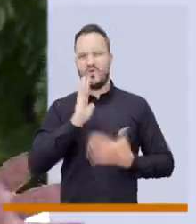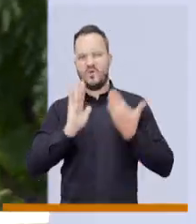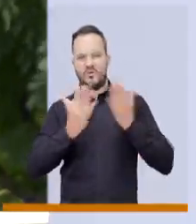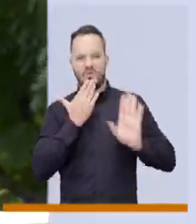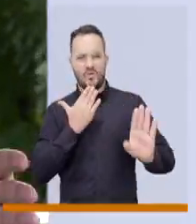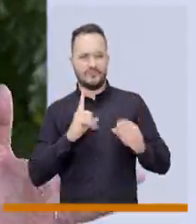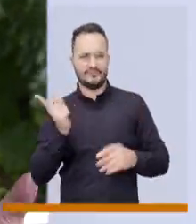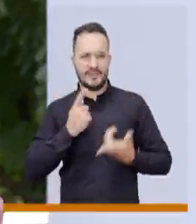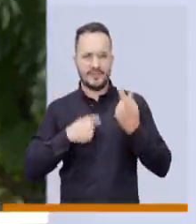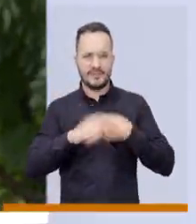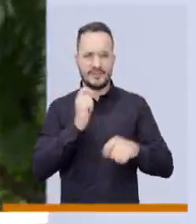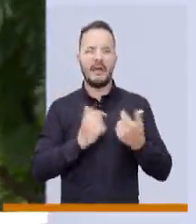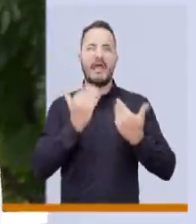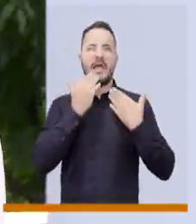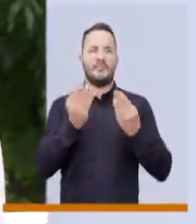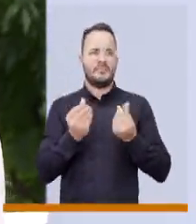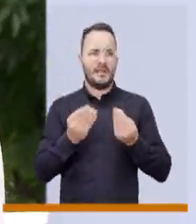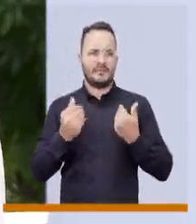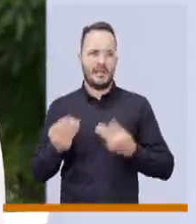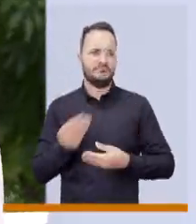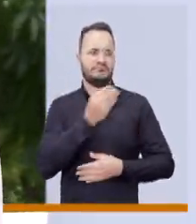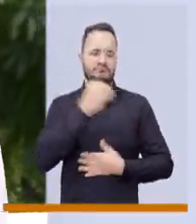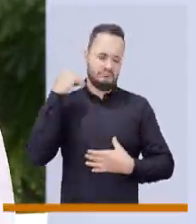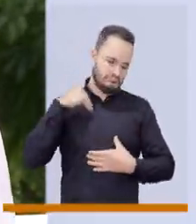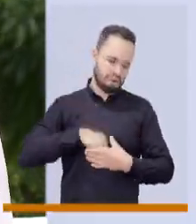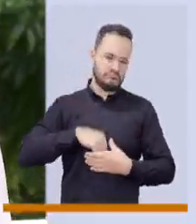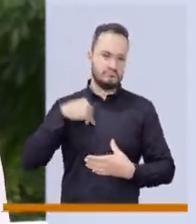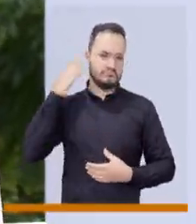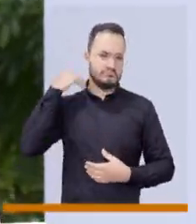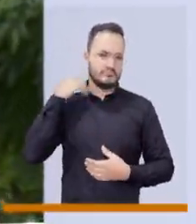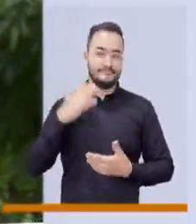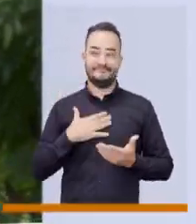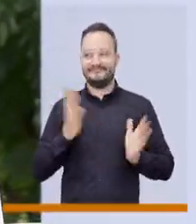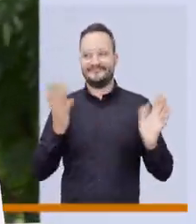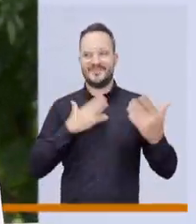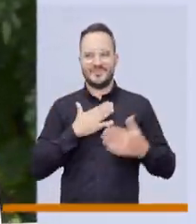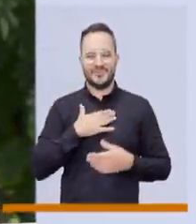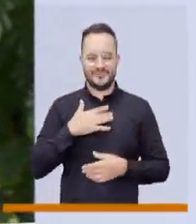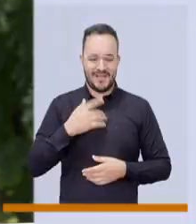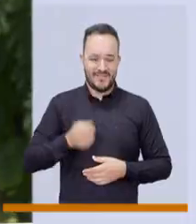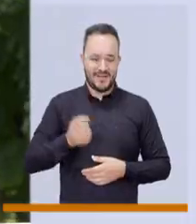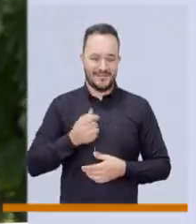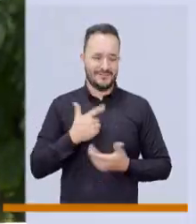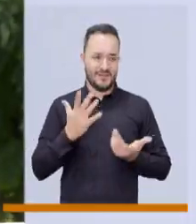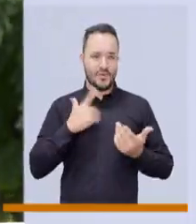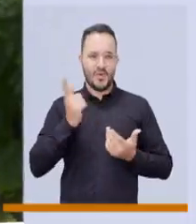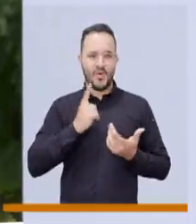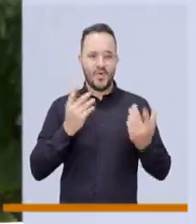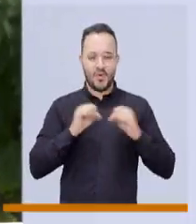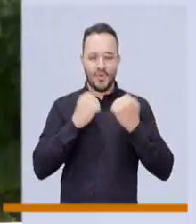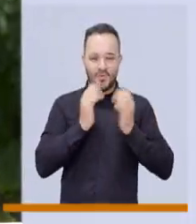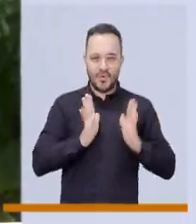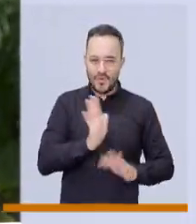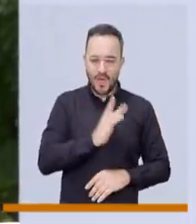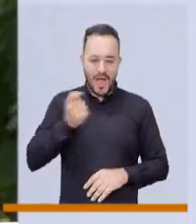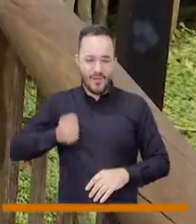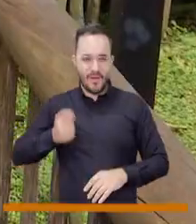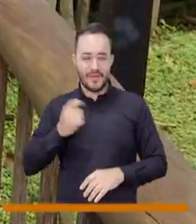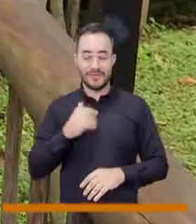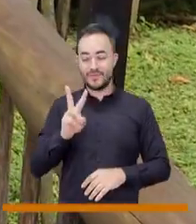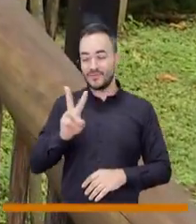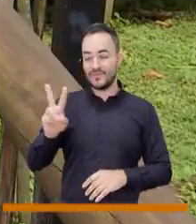no vendemos, no confiamos en la administración porque esos recursos le iban a llegar a Daniel Quintero, como lo dice, y lo digo como abogada, no como concejala, como lo dice el concejal